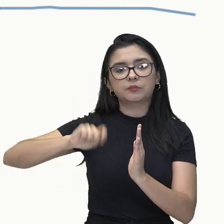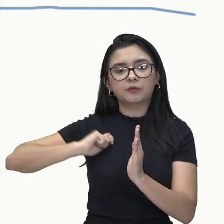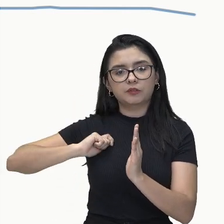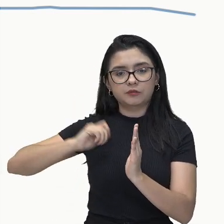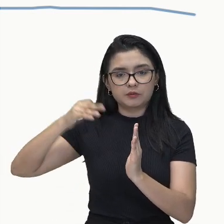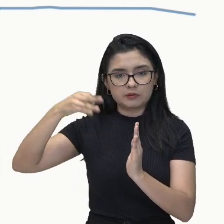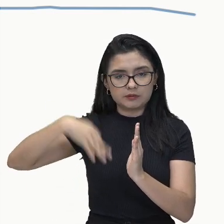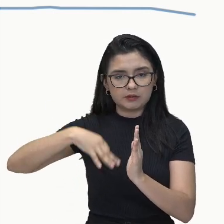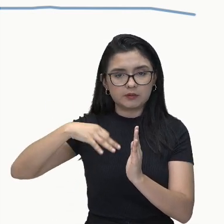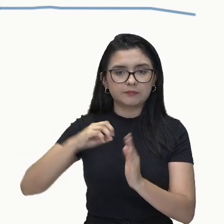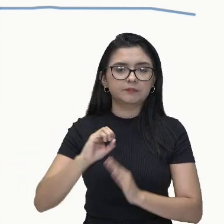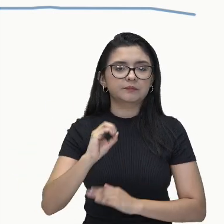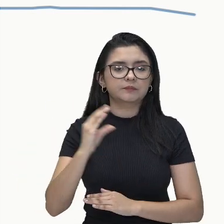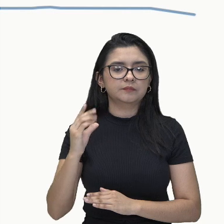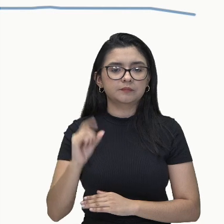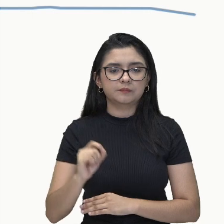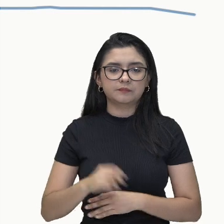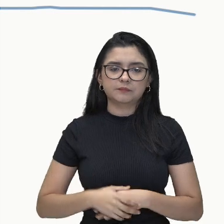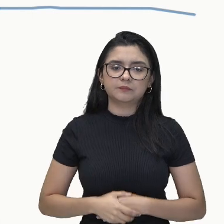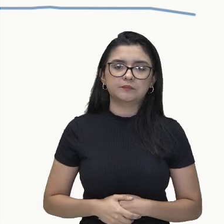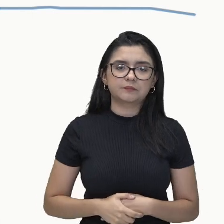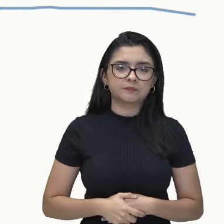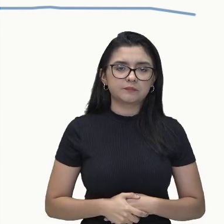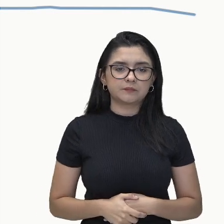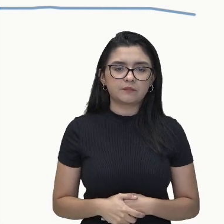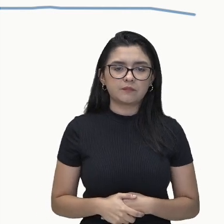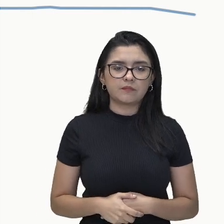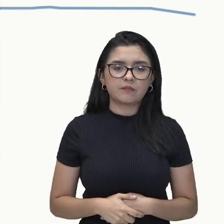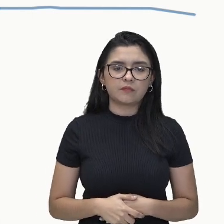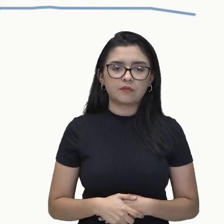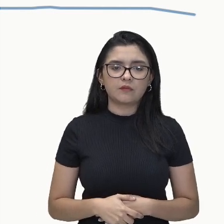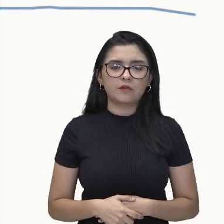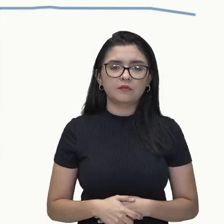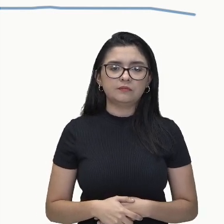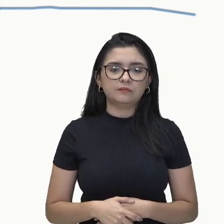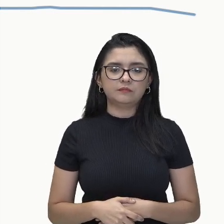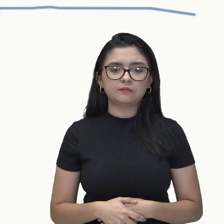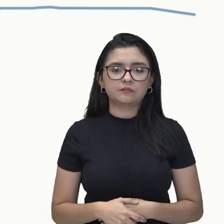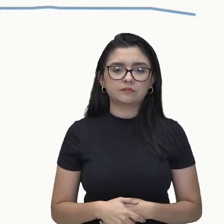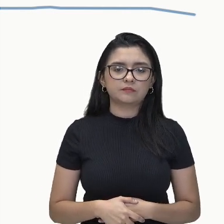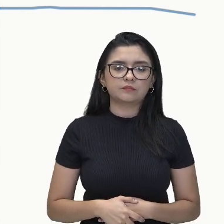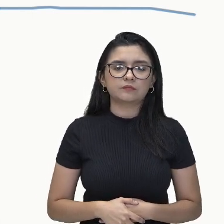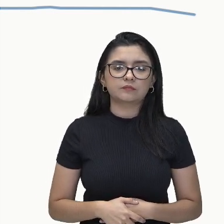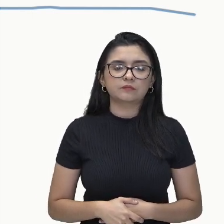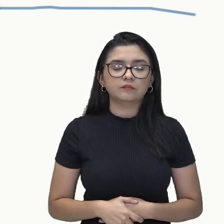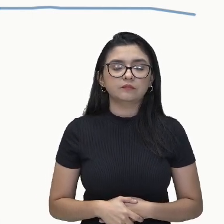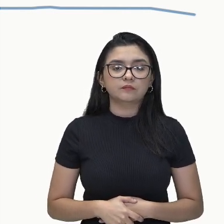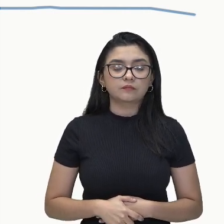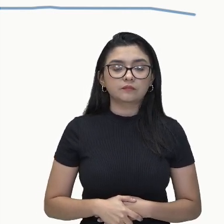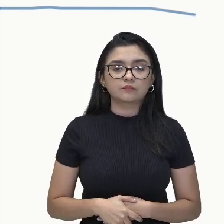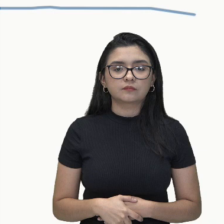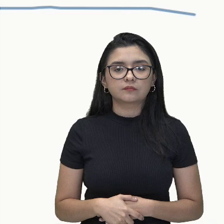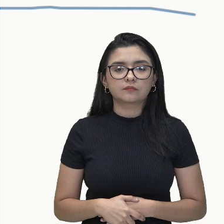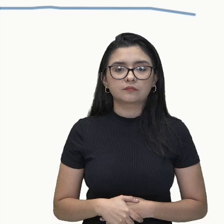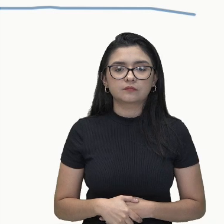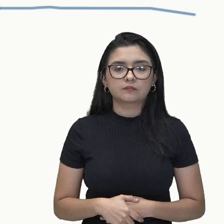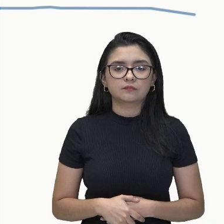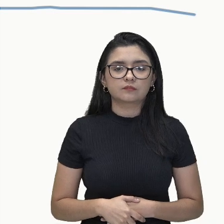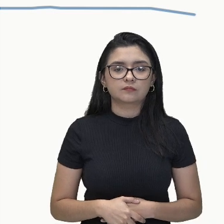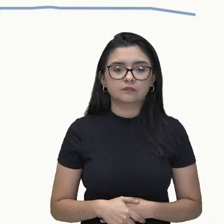noaro solamente primero Timo stimo domingo despu sábado porque